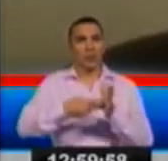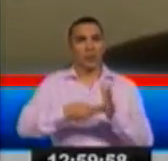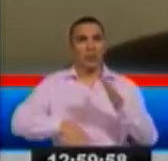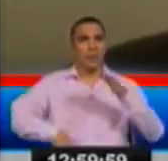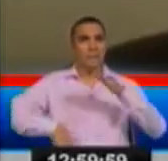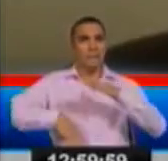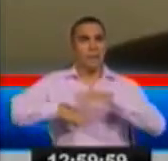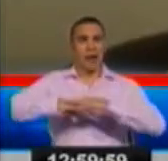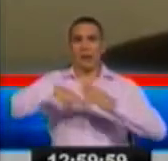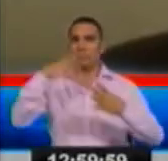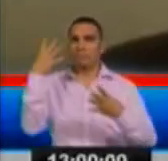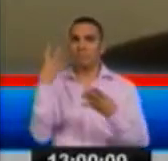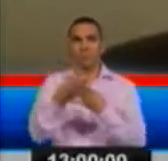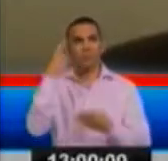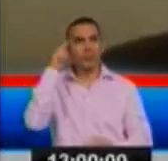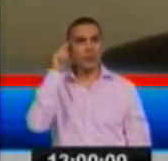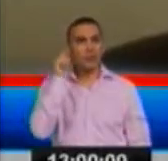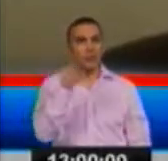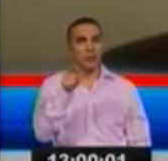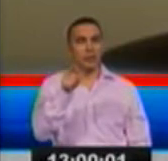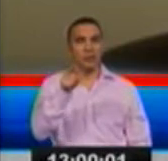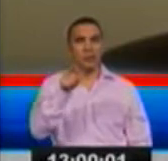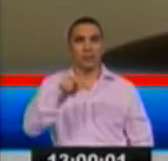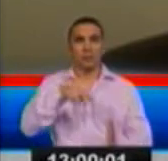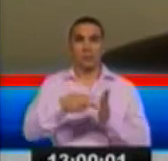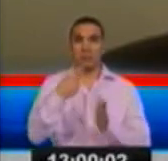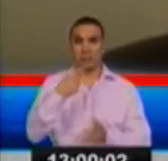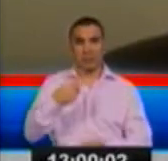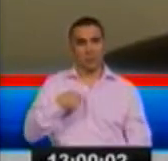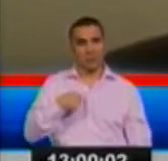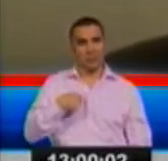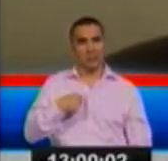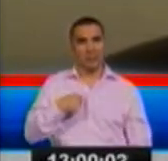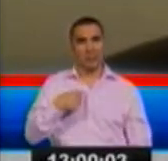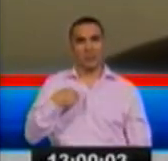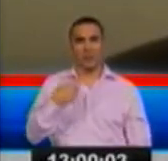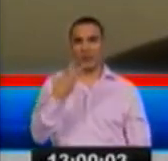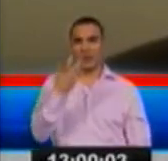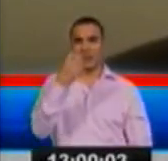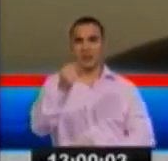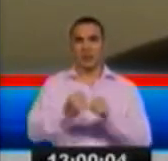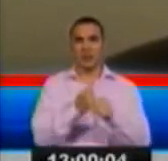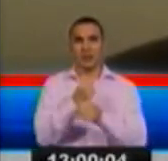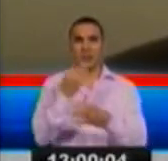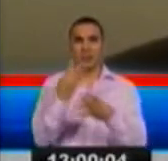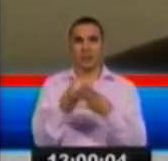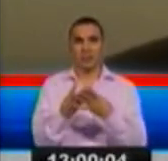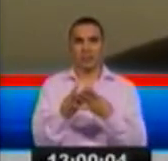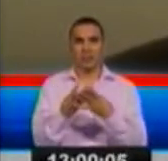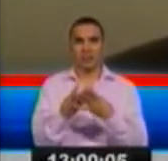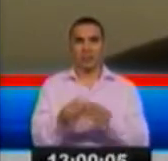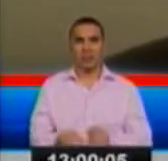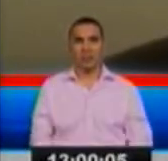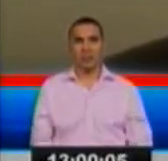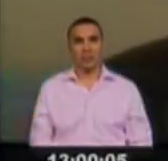máxima en ese delito. Me decían, vas a tener hasta 13 años. Y